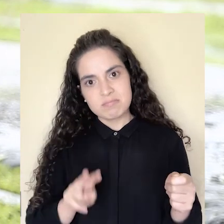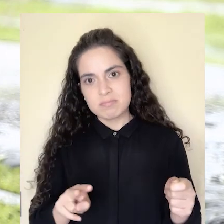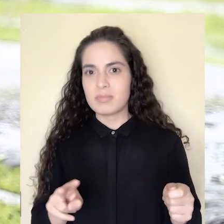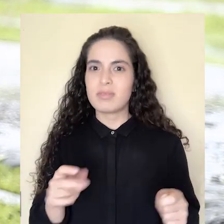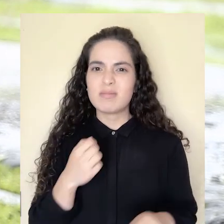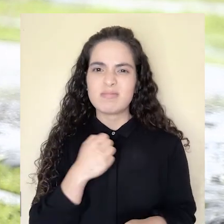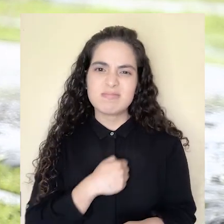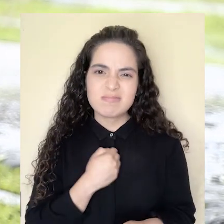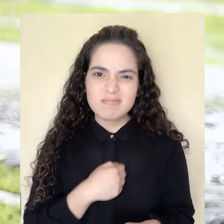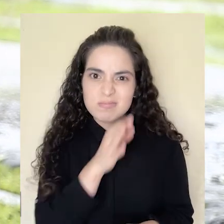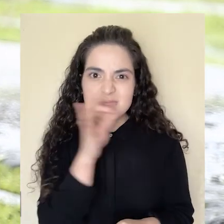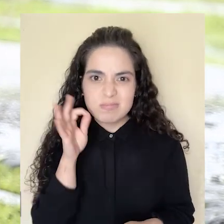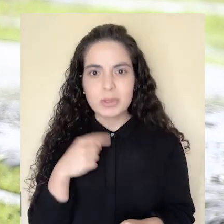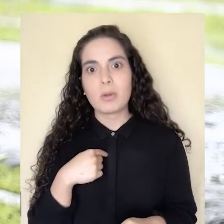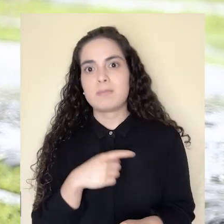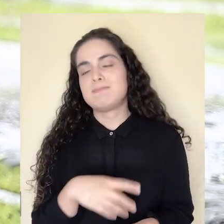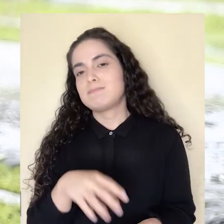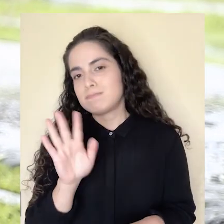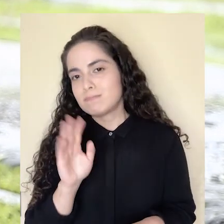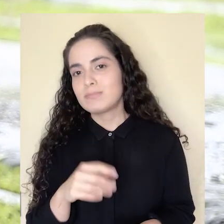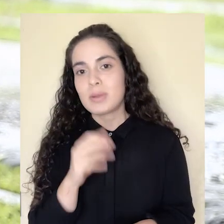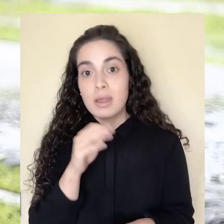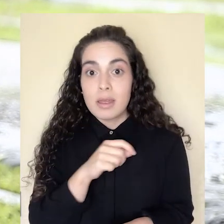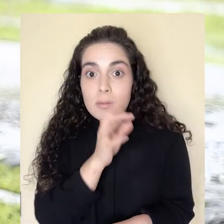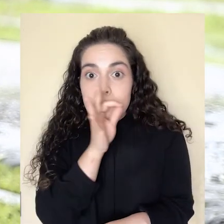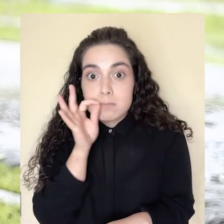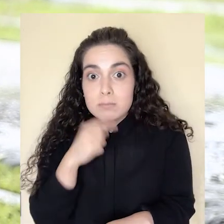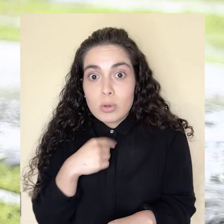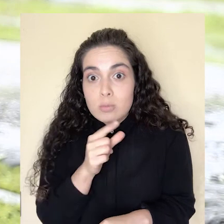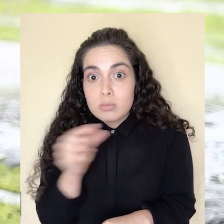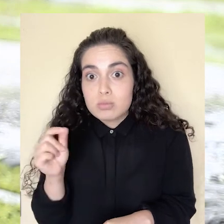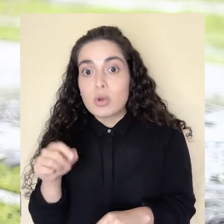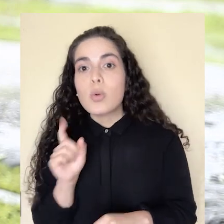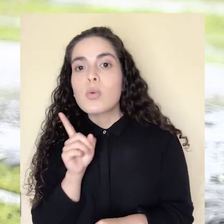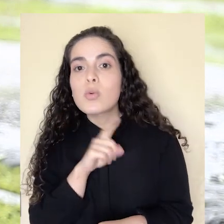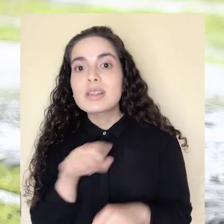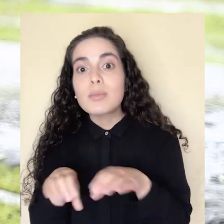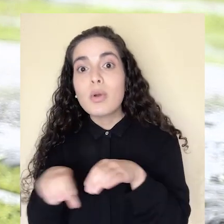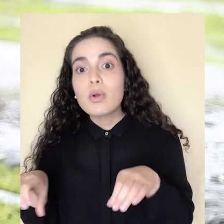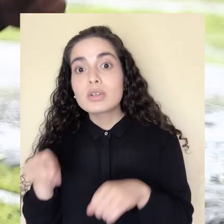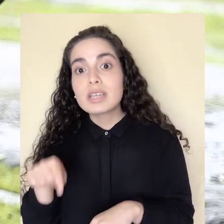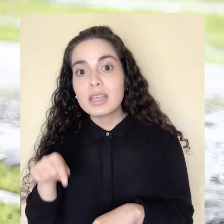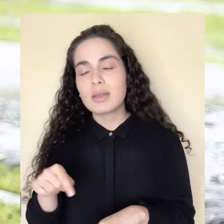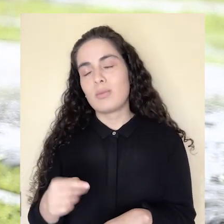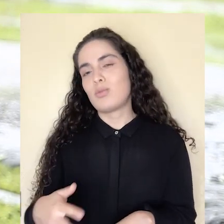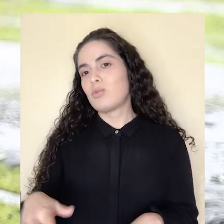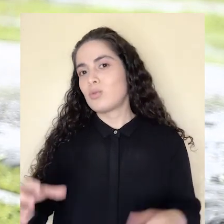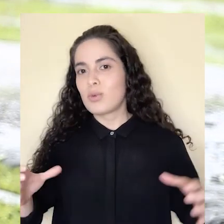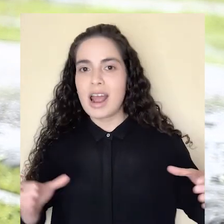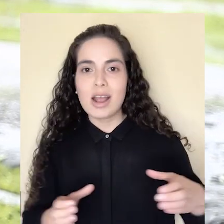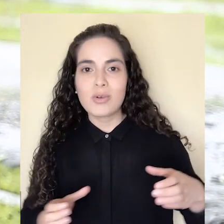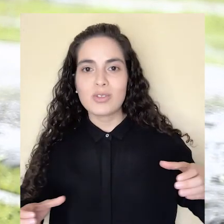me gustaba para nada. Y yo calladito me iba al último coche. En el último coche, cordión,